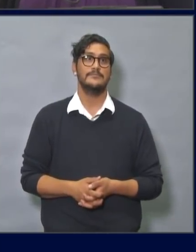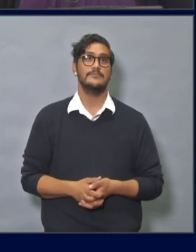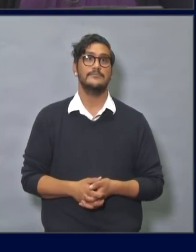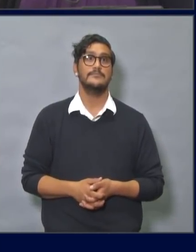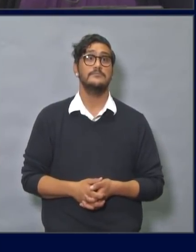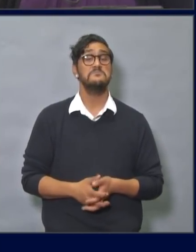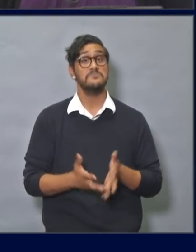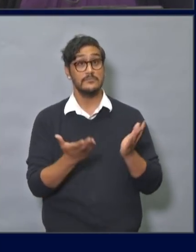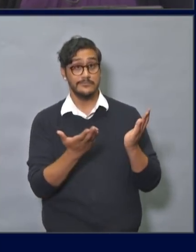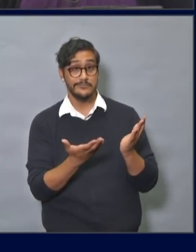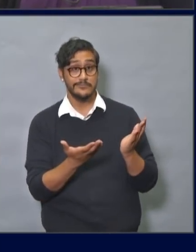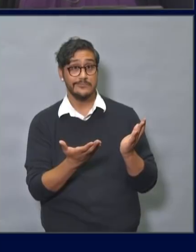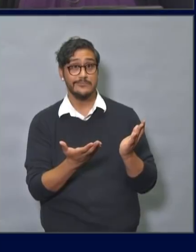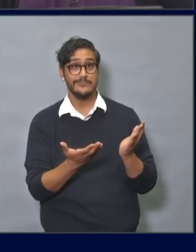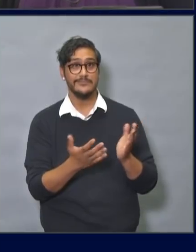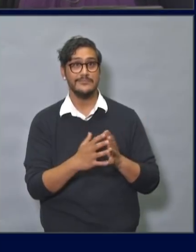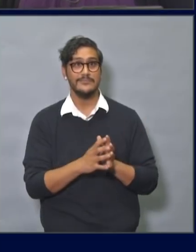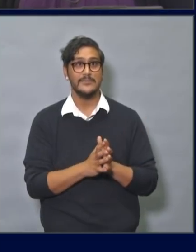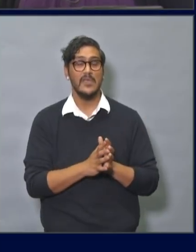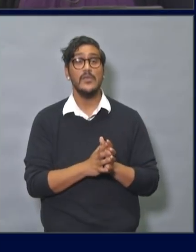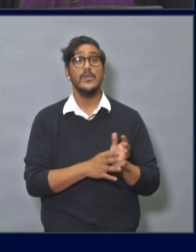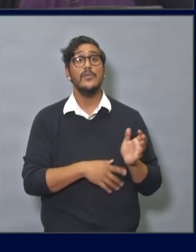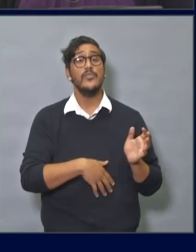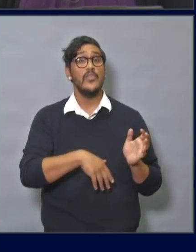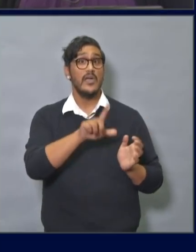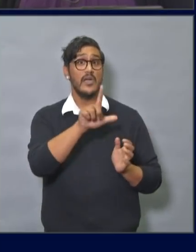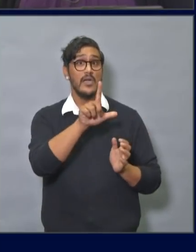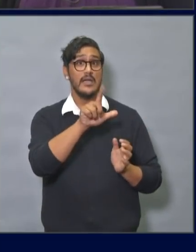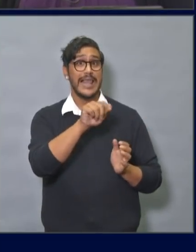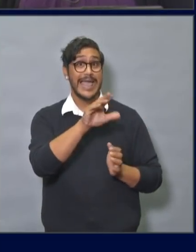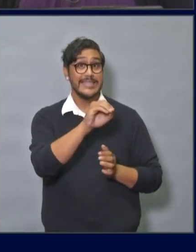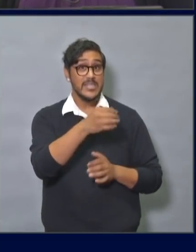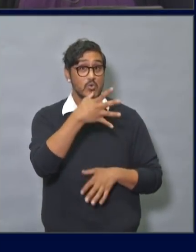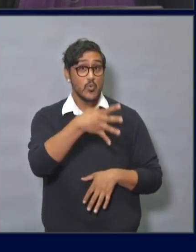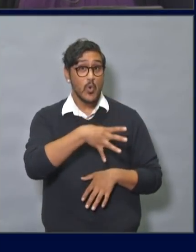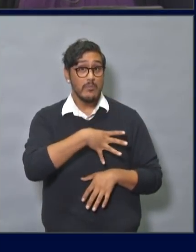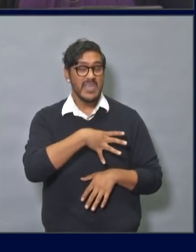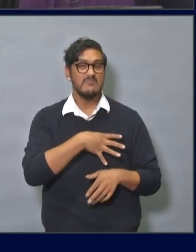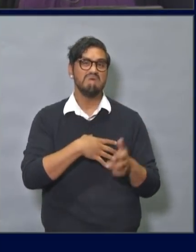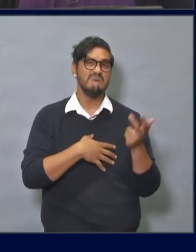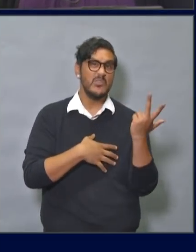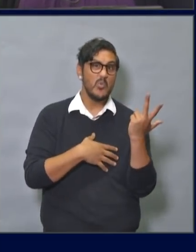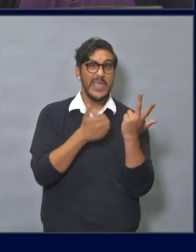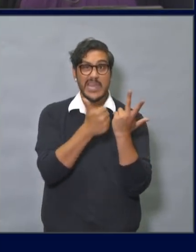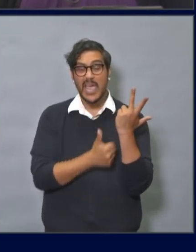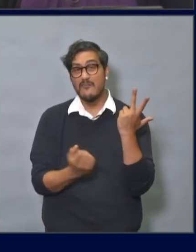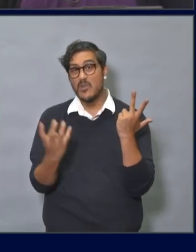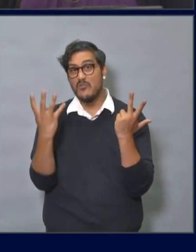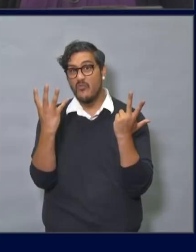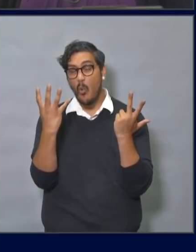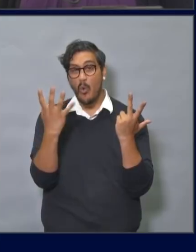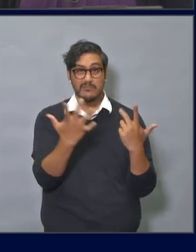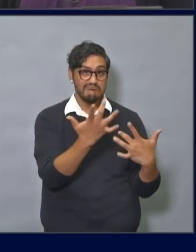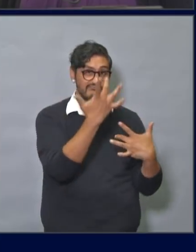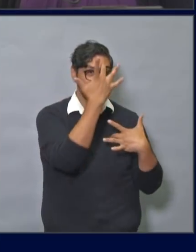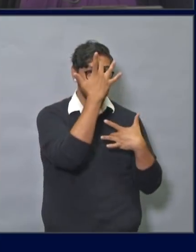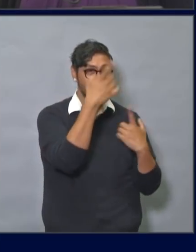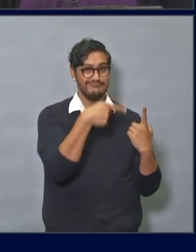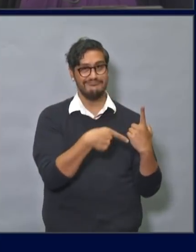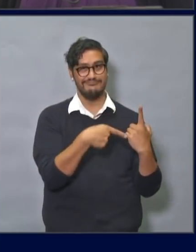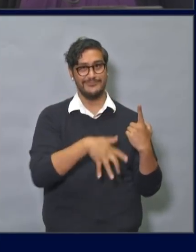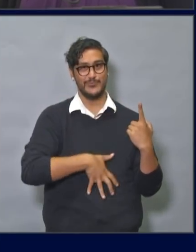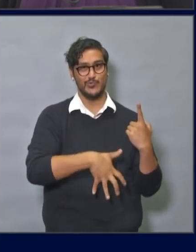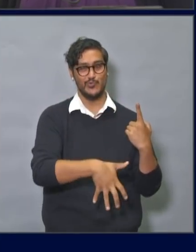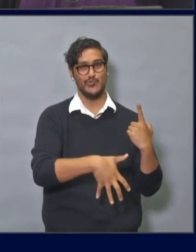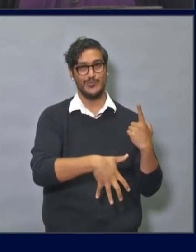Como puede ver en este gráfico, las mujeres latinas representan 3 de cada 4 casos de COVID-19 entre las mujeres